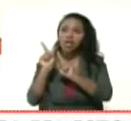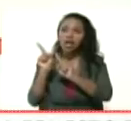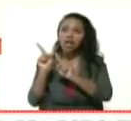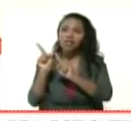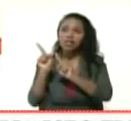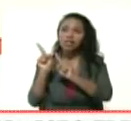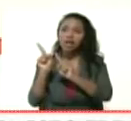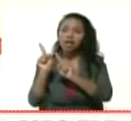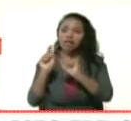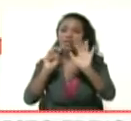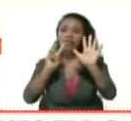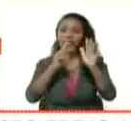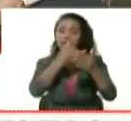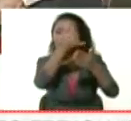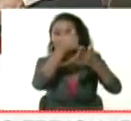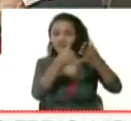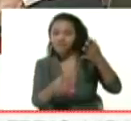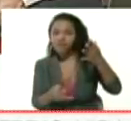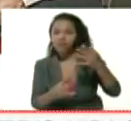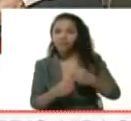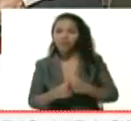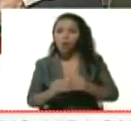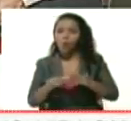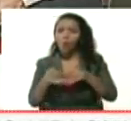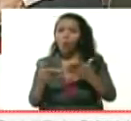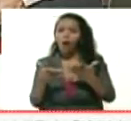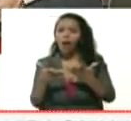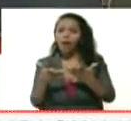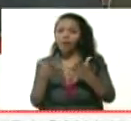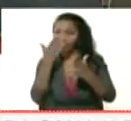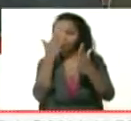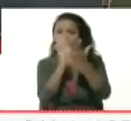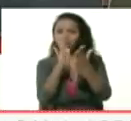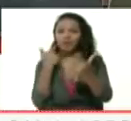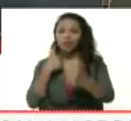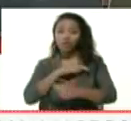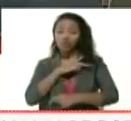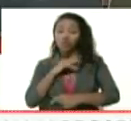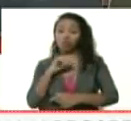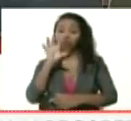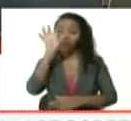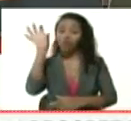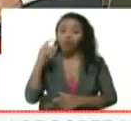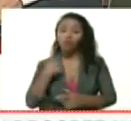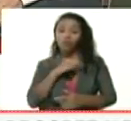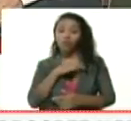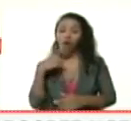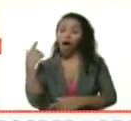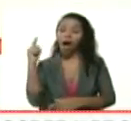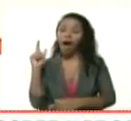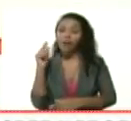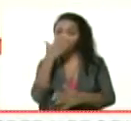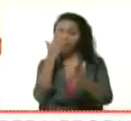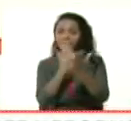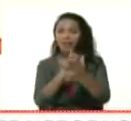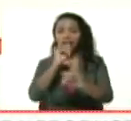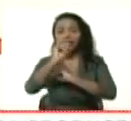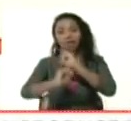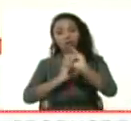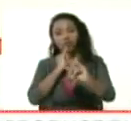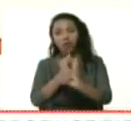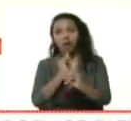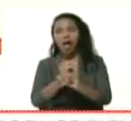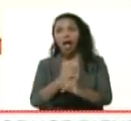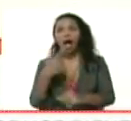de las siete líneas, cuáles son los frentes, pero ya nosotros en el partido tenemos nuestro frente internacional,